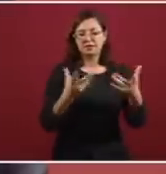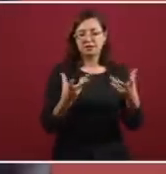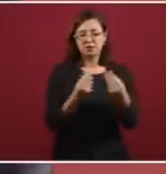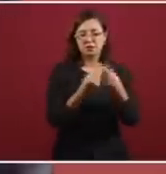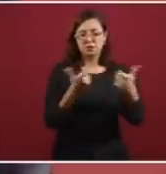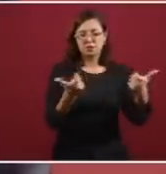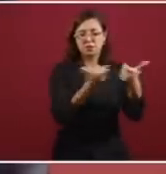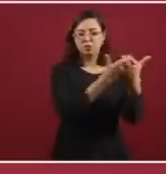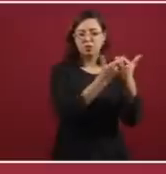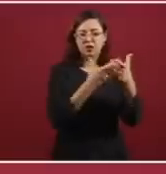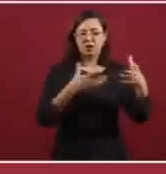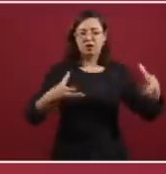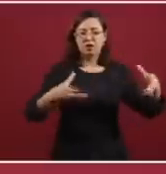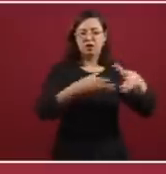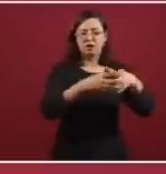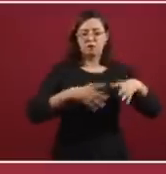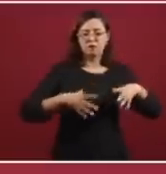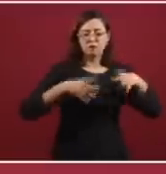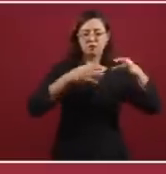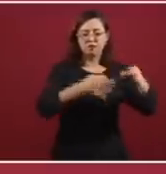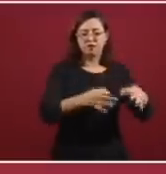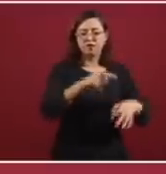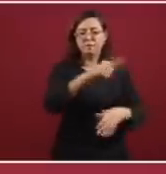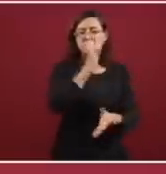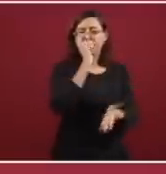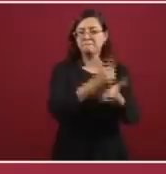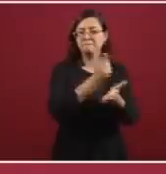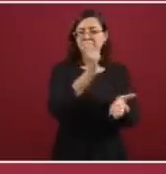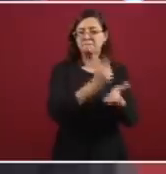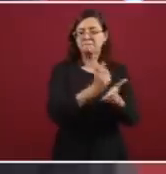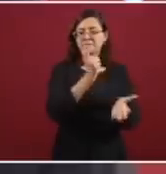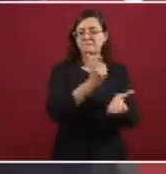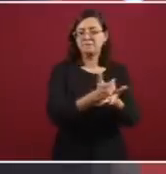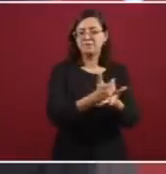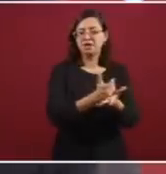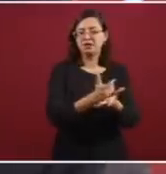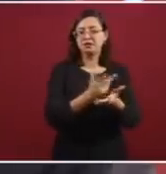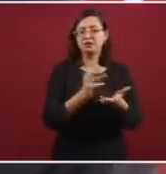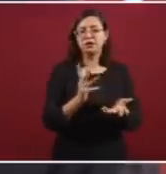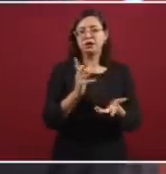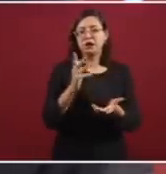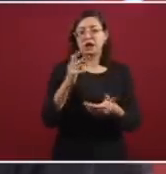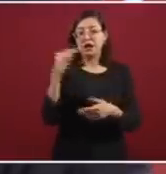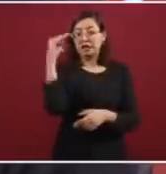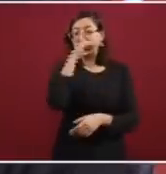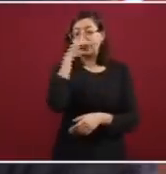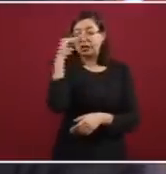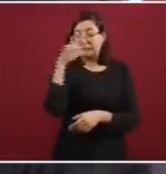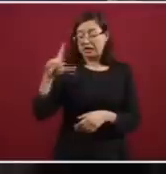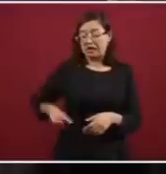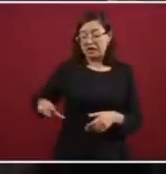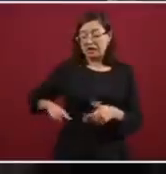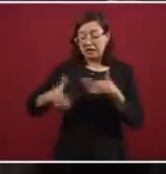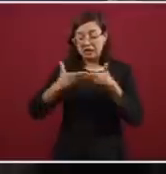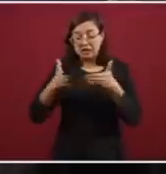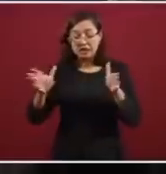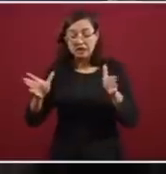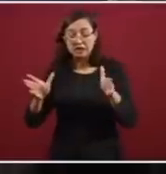en donde hay una cuota que les cobran, no se consideran como